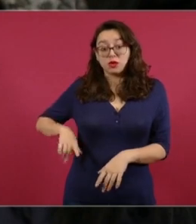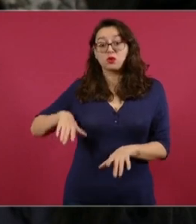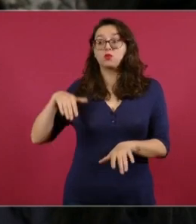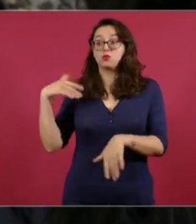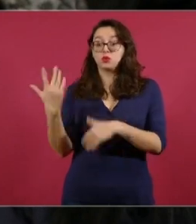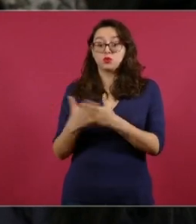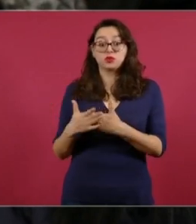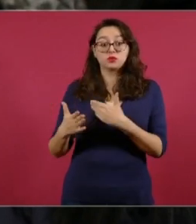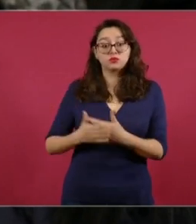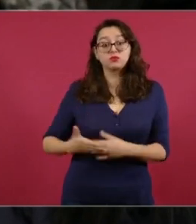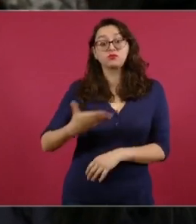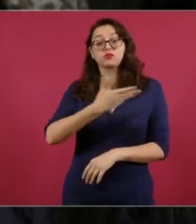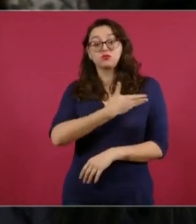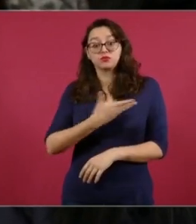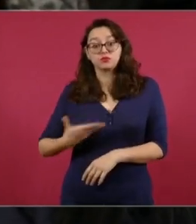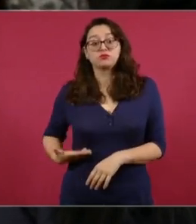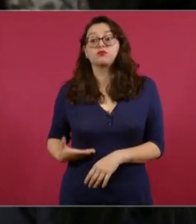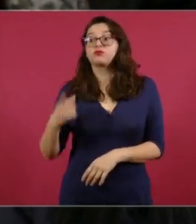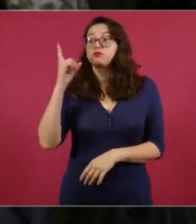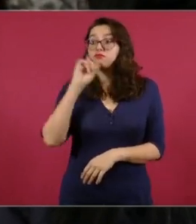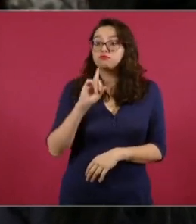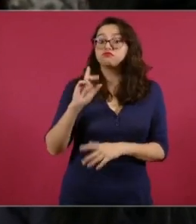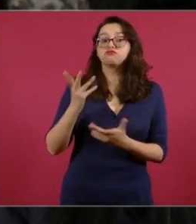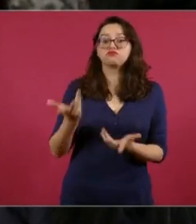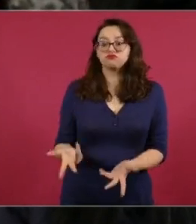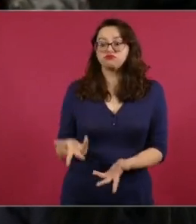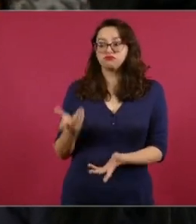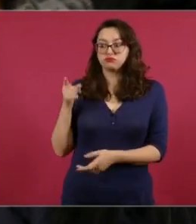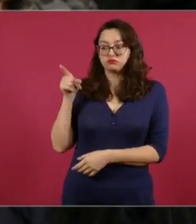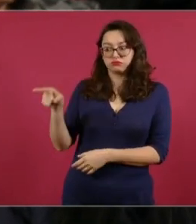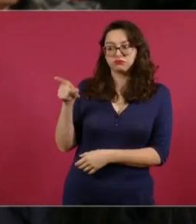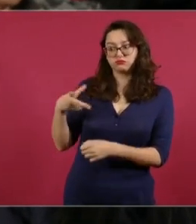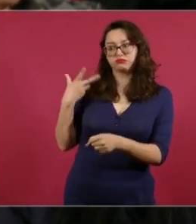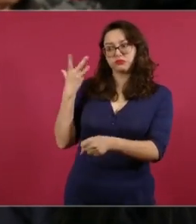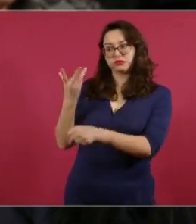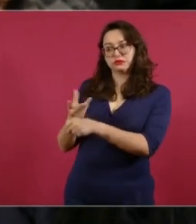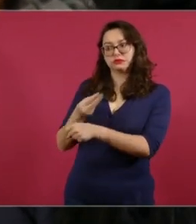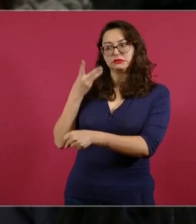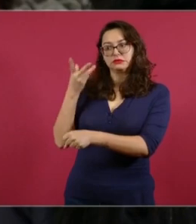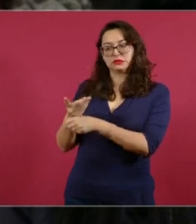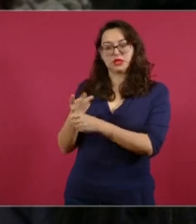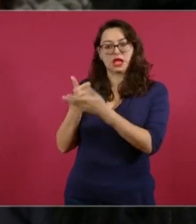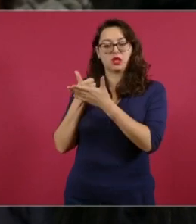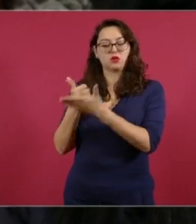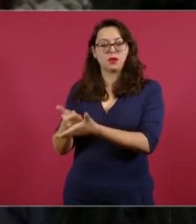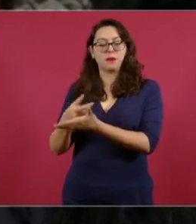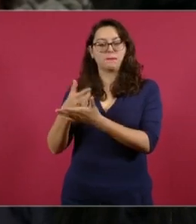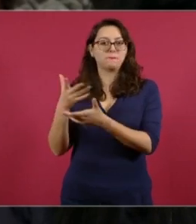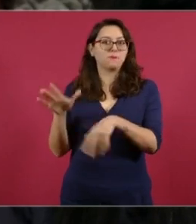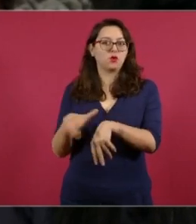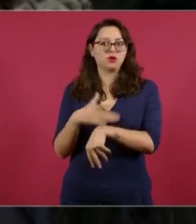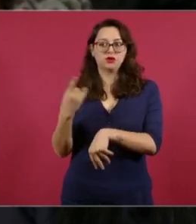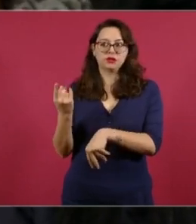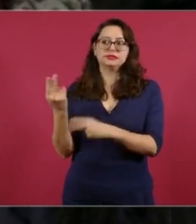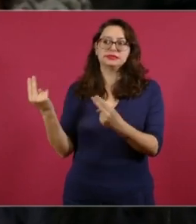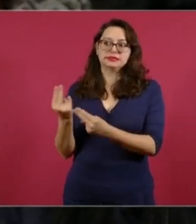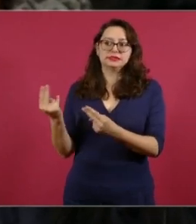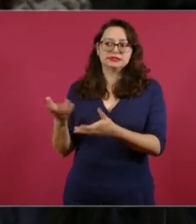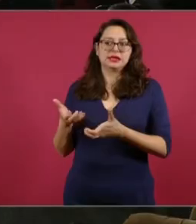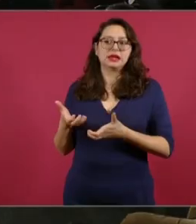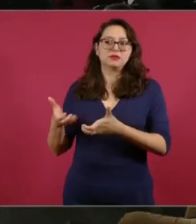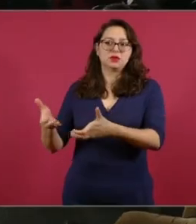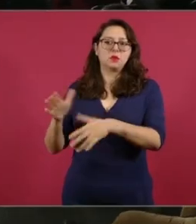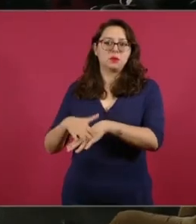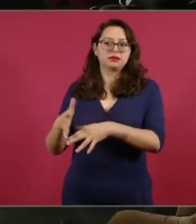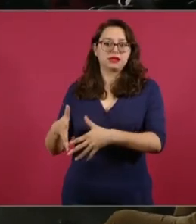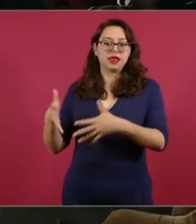próxima presidenta una obra que resuelva el cuello de botella en el puente que cruza sobre el río Jamapa para llegar a Boca del Río,